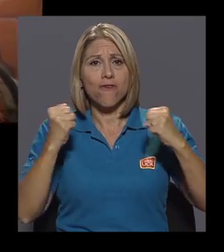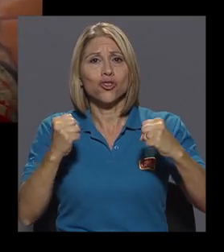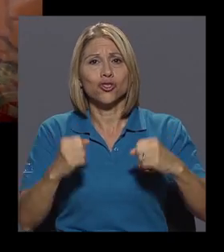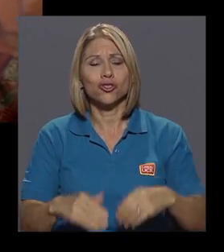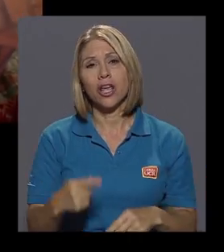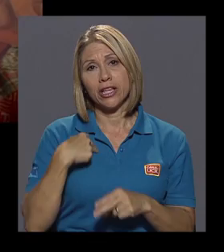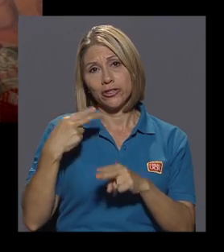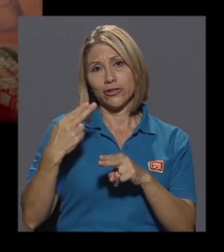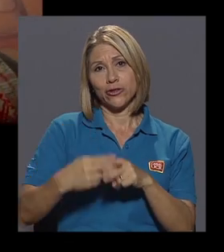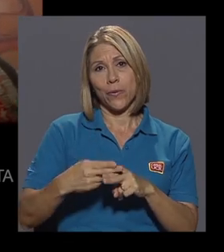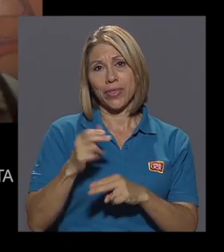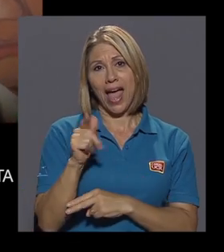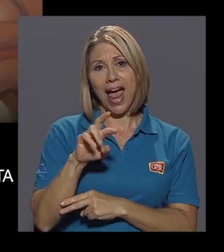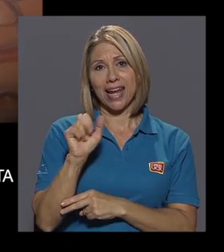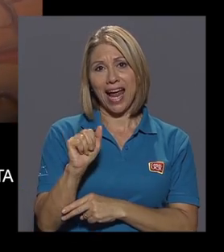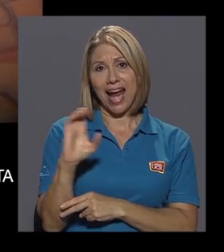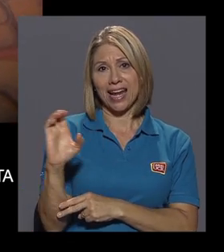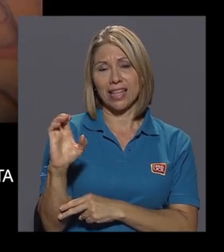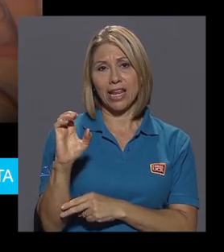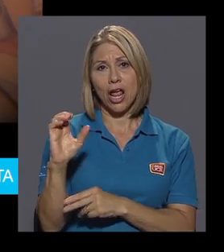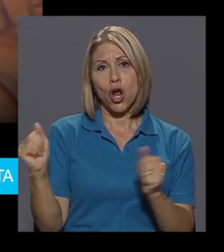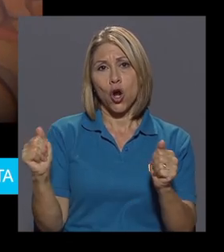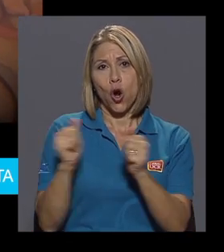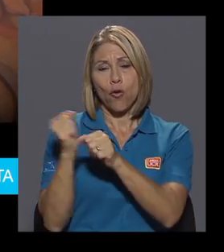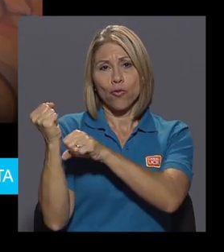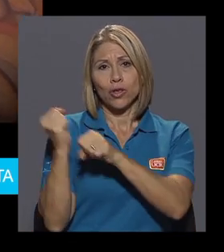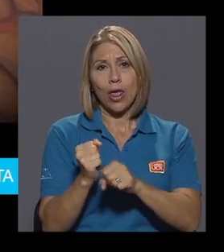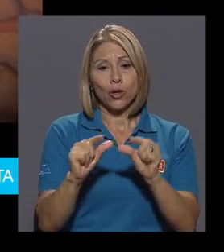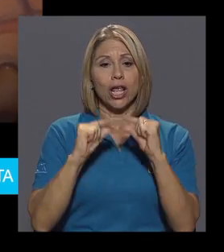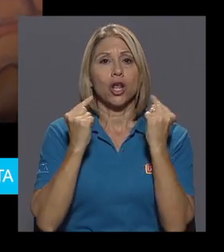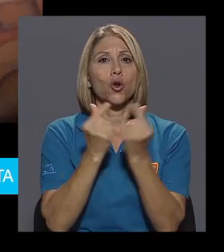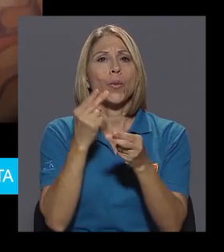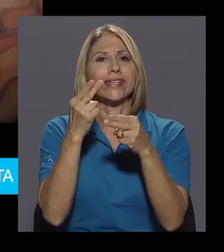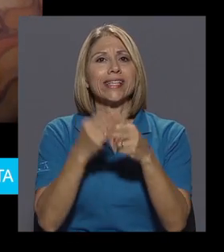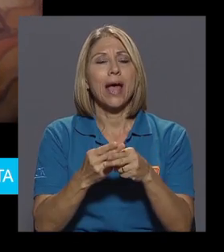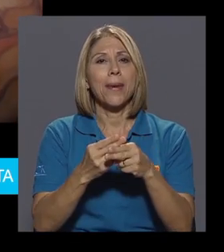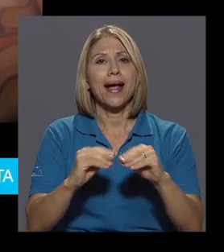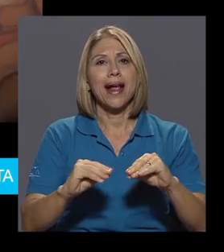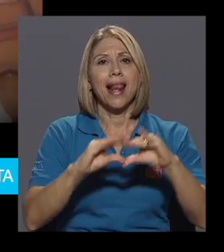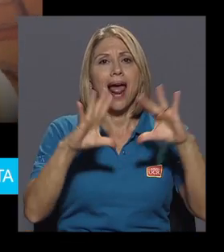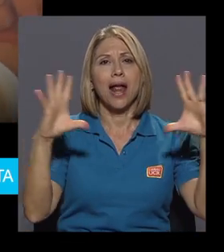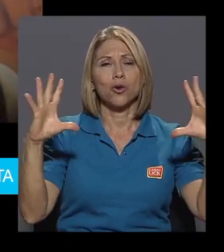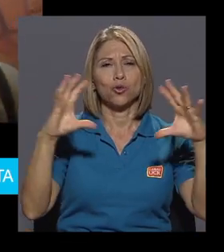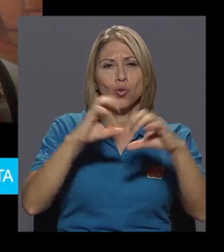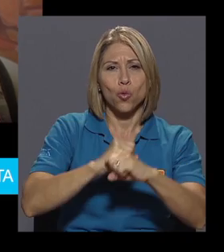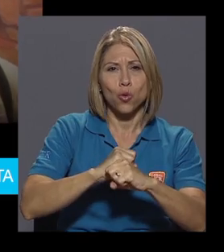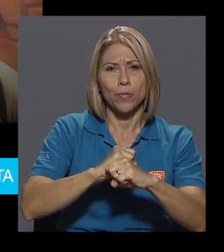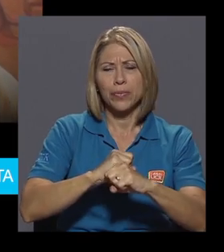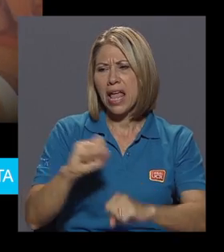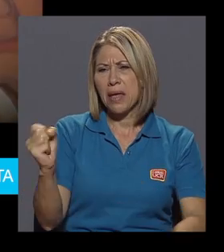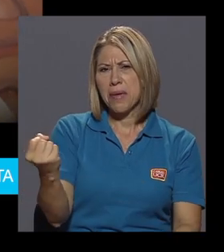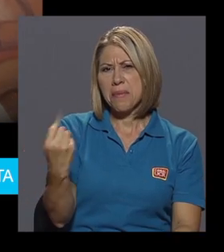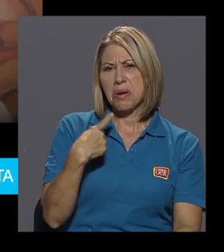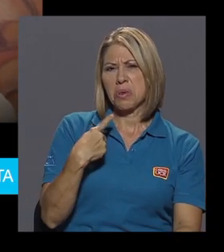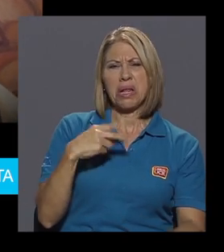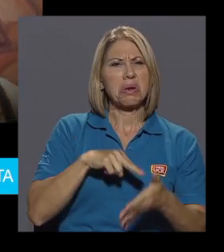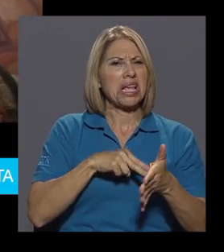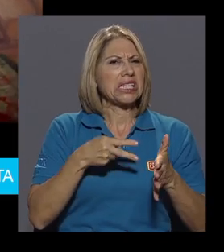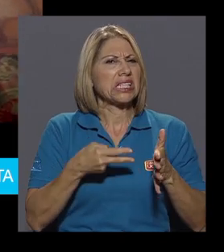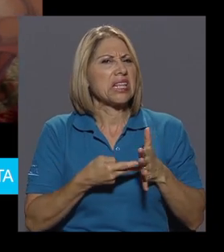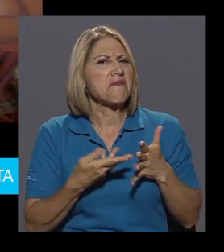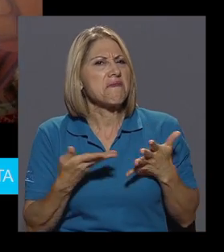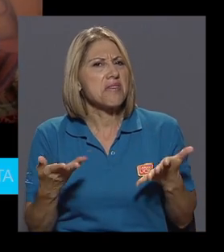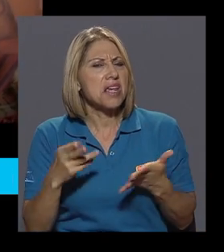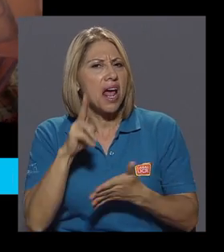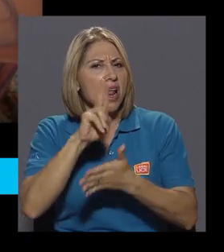Soy Ana Carter, cofundadora del grupo Claroscuro. Me preguntaban qué significa